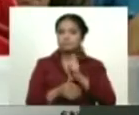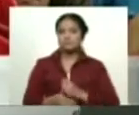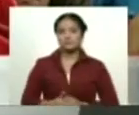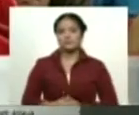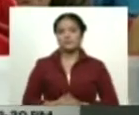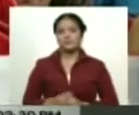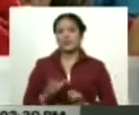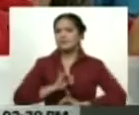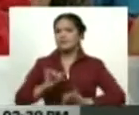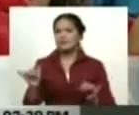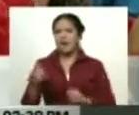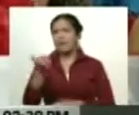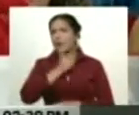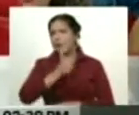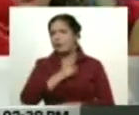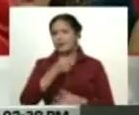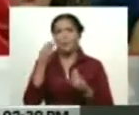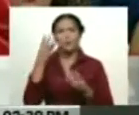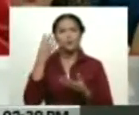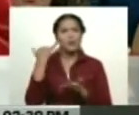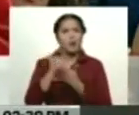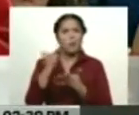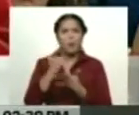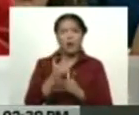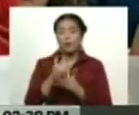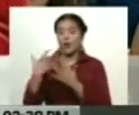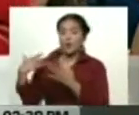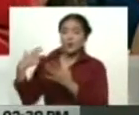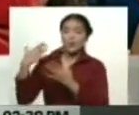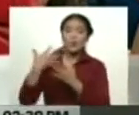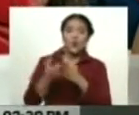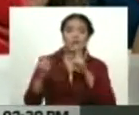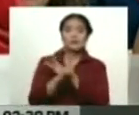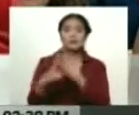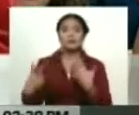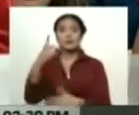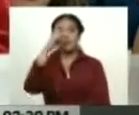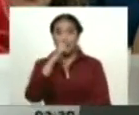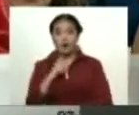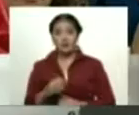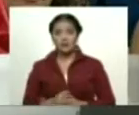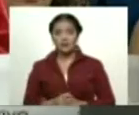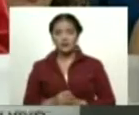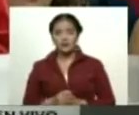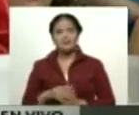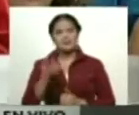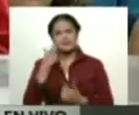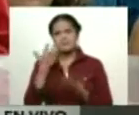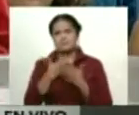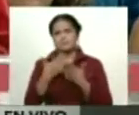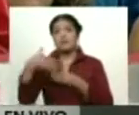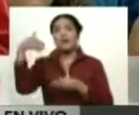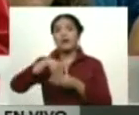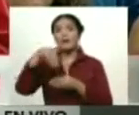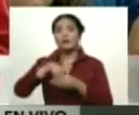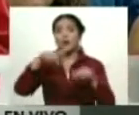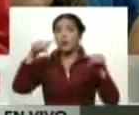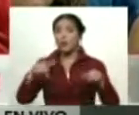Hemos enfrentado no sé cuántas pruebas en 17 años. Solamente si lo midiéramos a nivel electoral ya